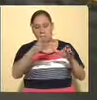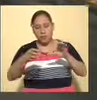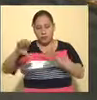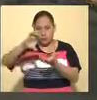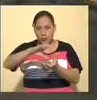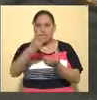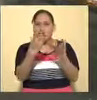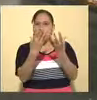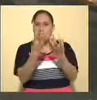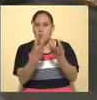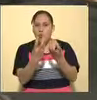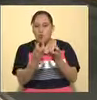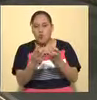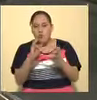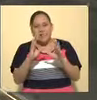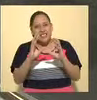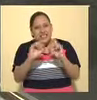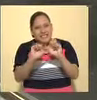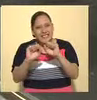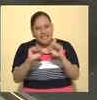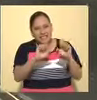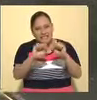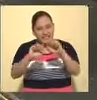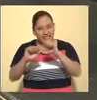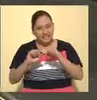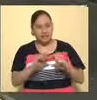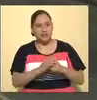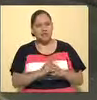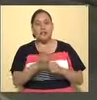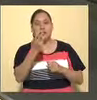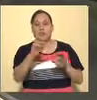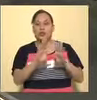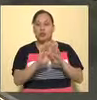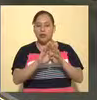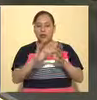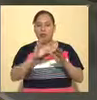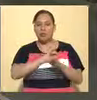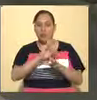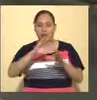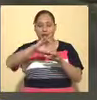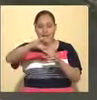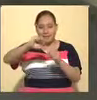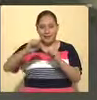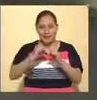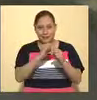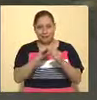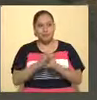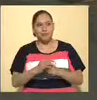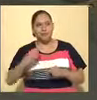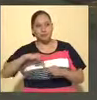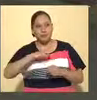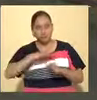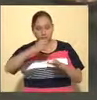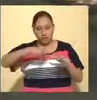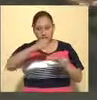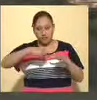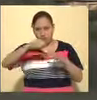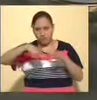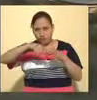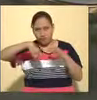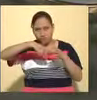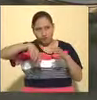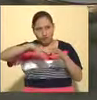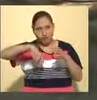nos compacte la masa del frijol. Y que se pueda hacer en formita y todo. Pues aquí lo que vamos a hacer es batirlo bien, bien, bien.